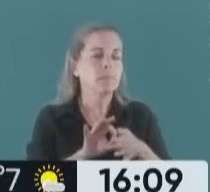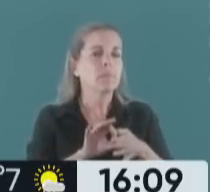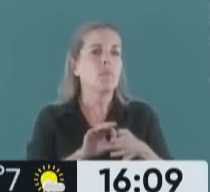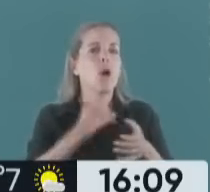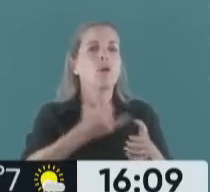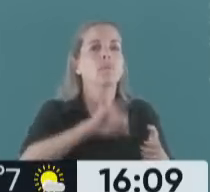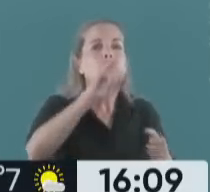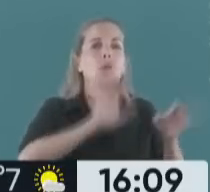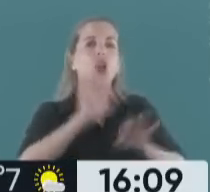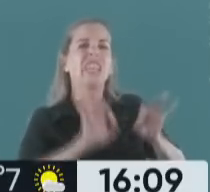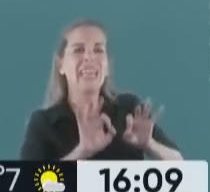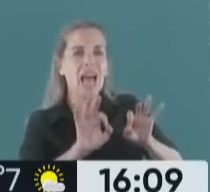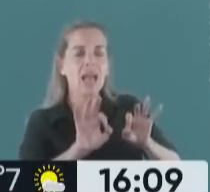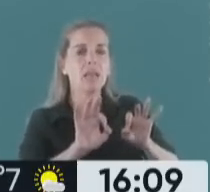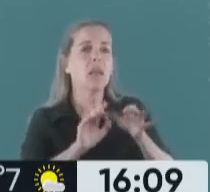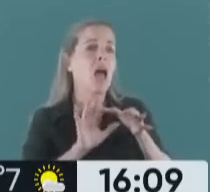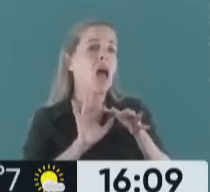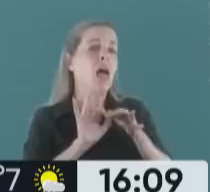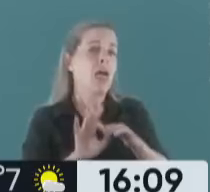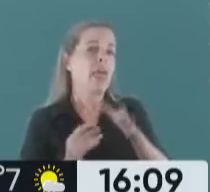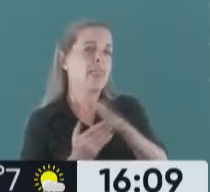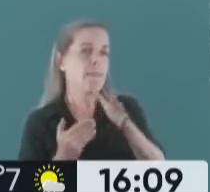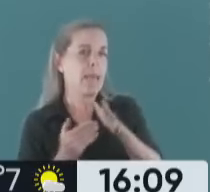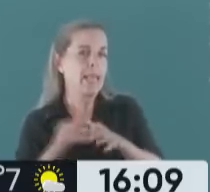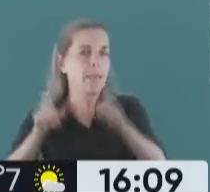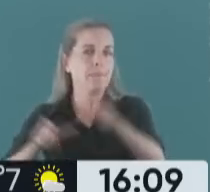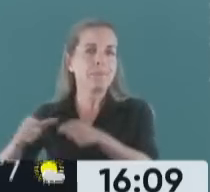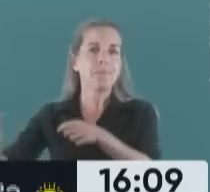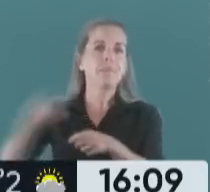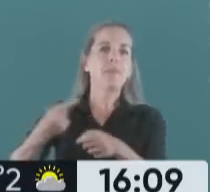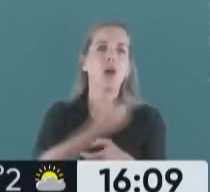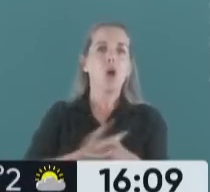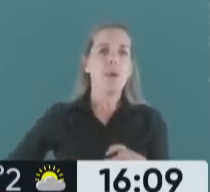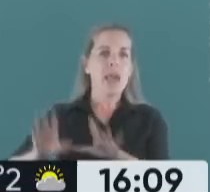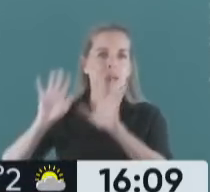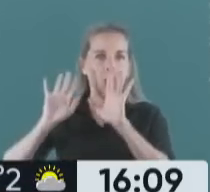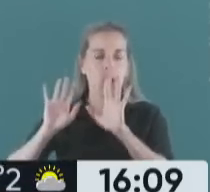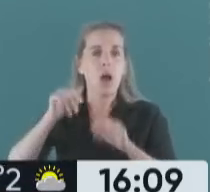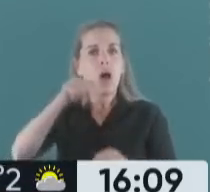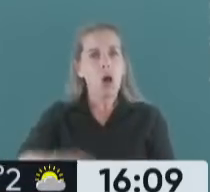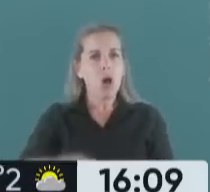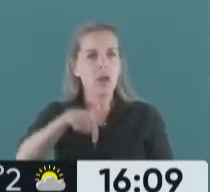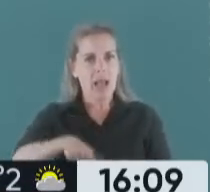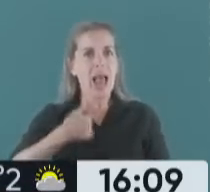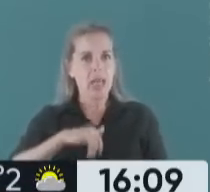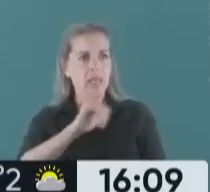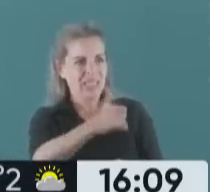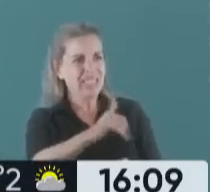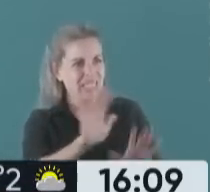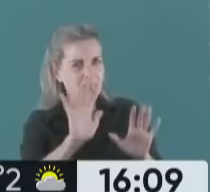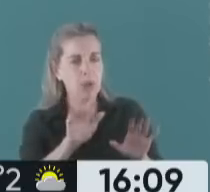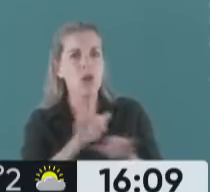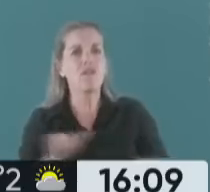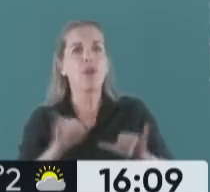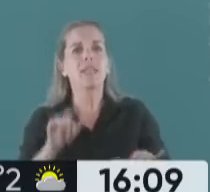con relatos que hace la oposición. Nosotros hoy por hoy en la Argentina vemos que, sí, pero los datos del INDEC